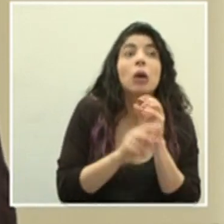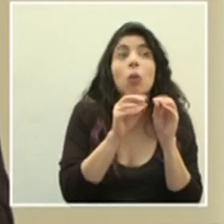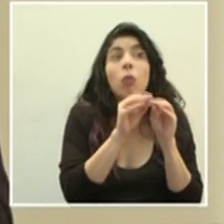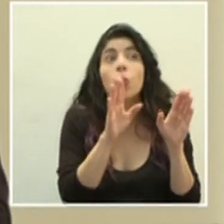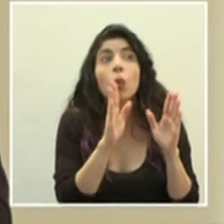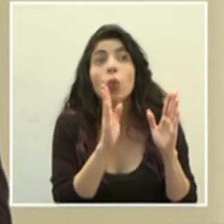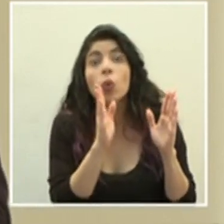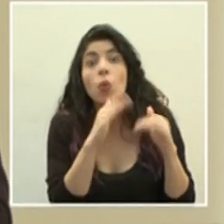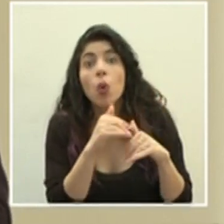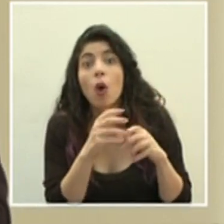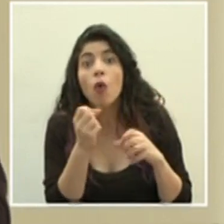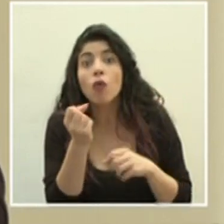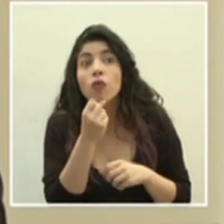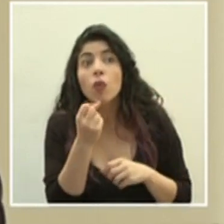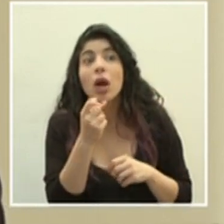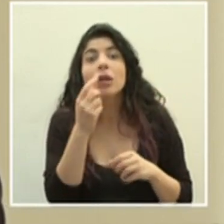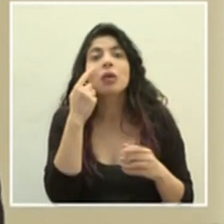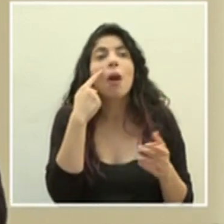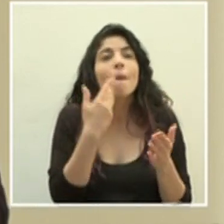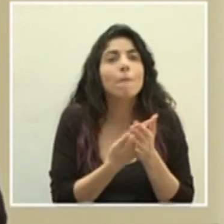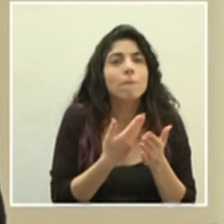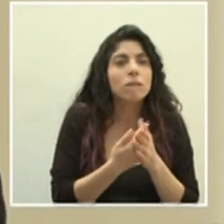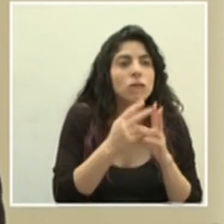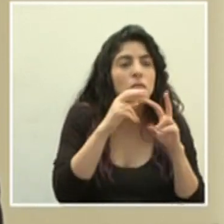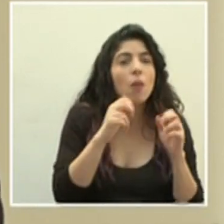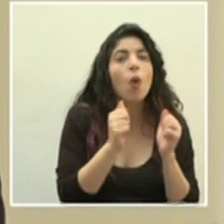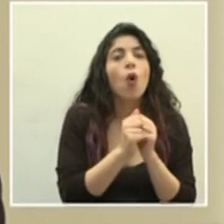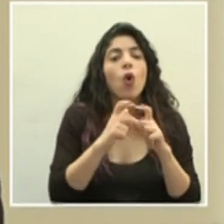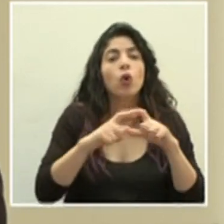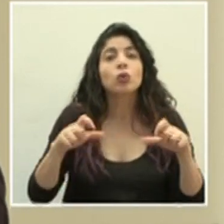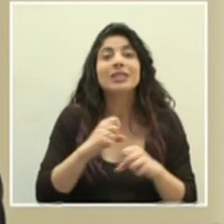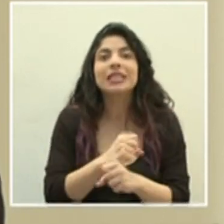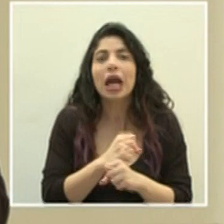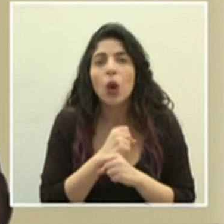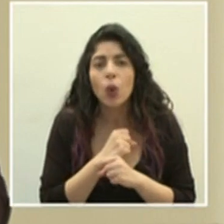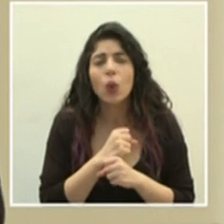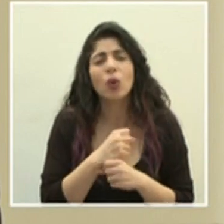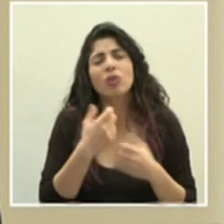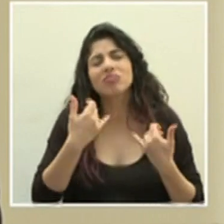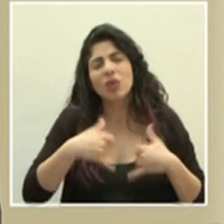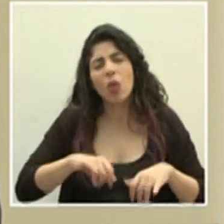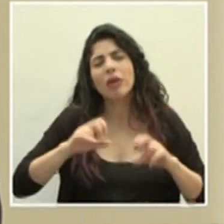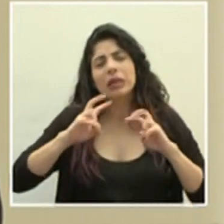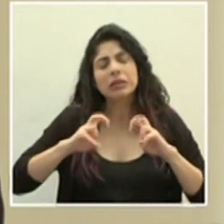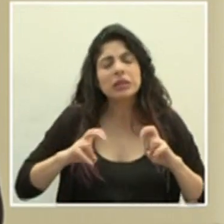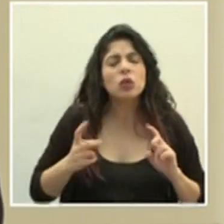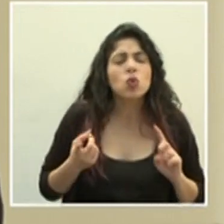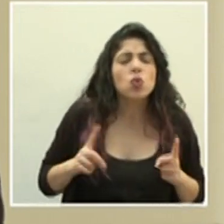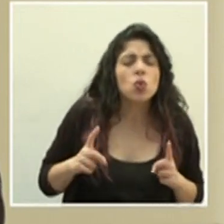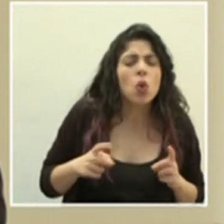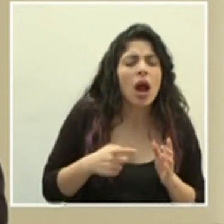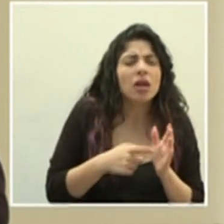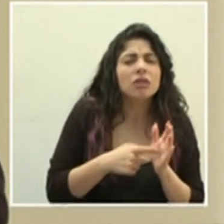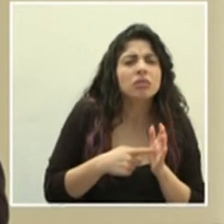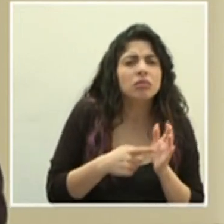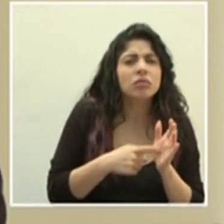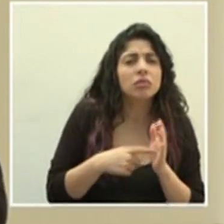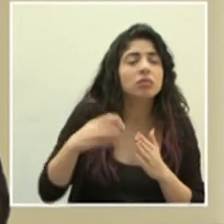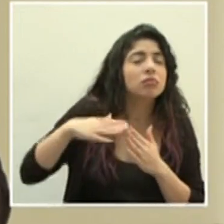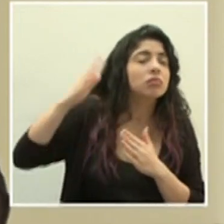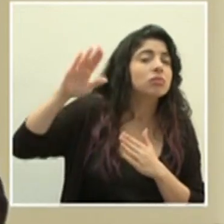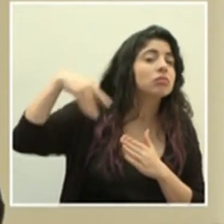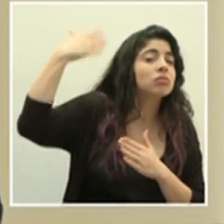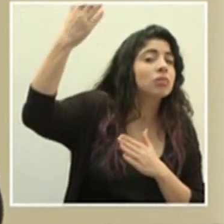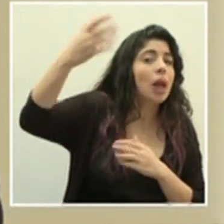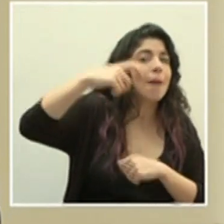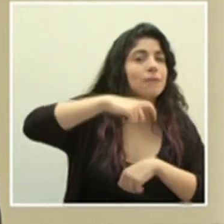transmisión aumentada, con pruebas de por medio, con un seguro eventualmente. Todo eso se está analizando para ver cuáles son las condiciones que en su momento se